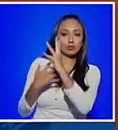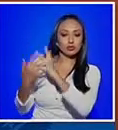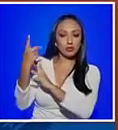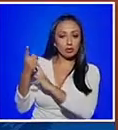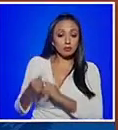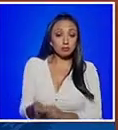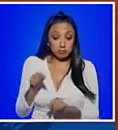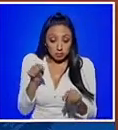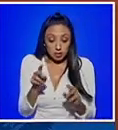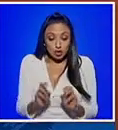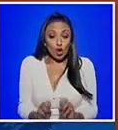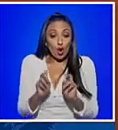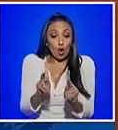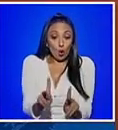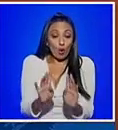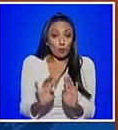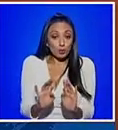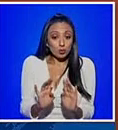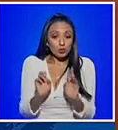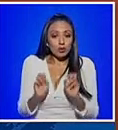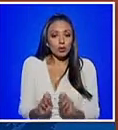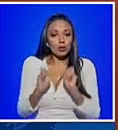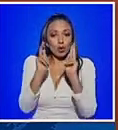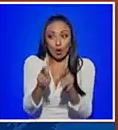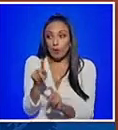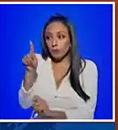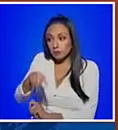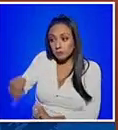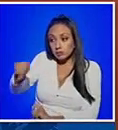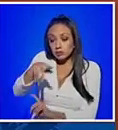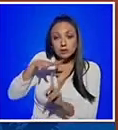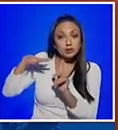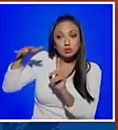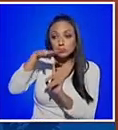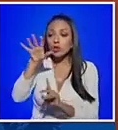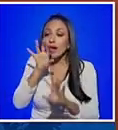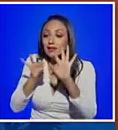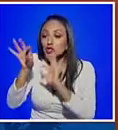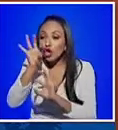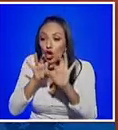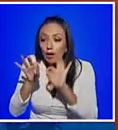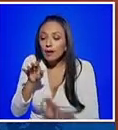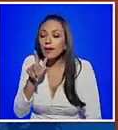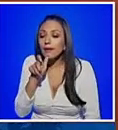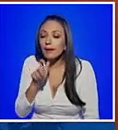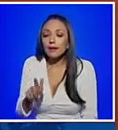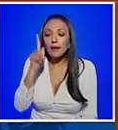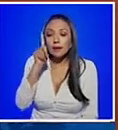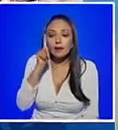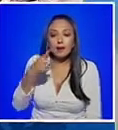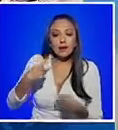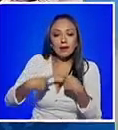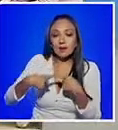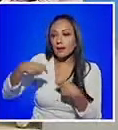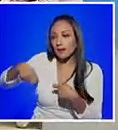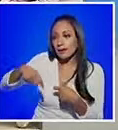oportunidad también que a través de esta situación podamos elegir a alguien que pueda liderar la ciudad de Quito. La acción de Yunda